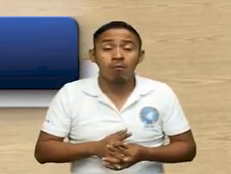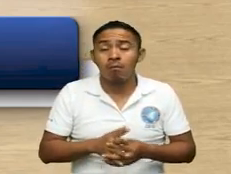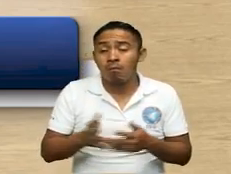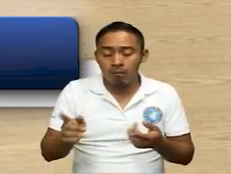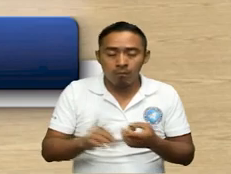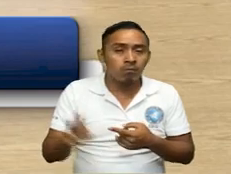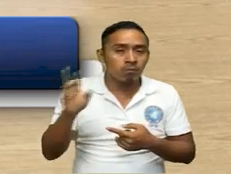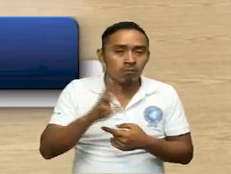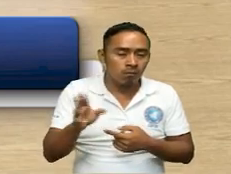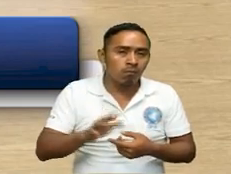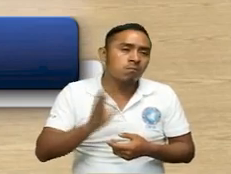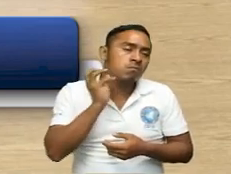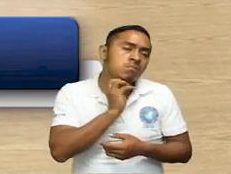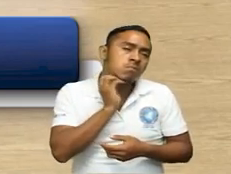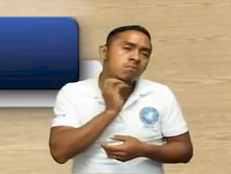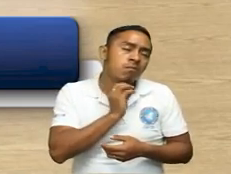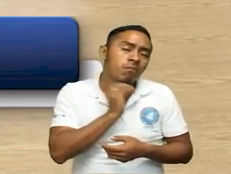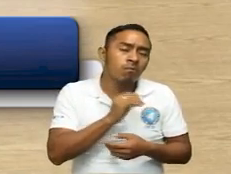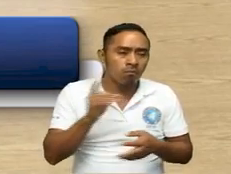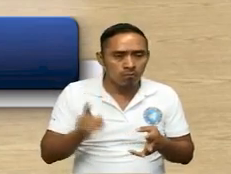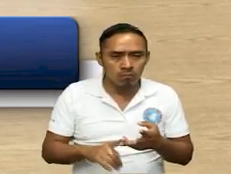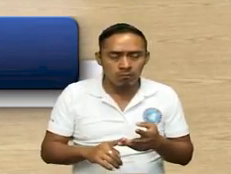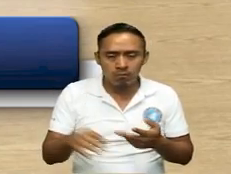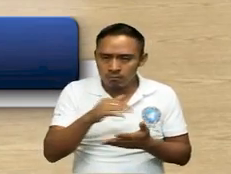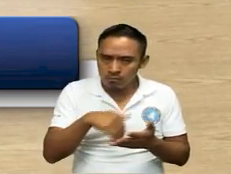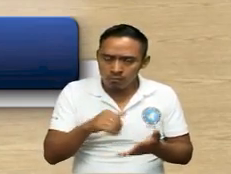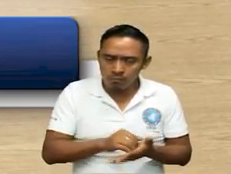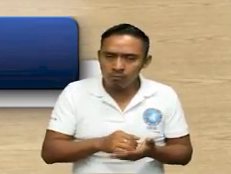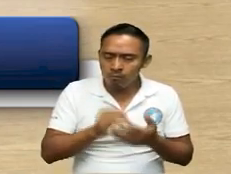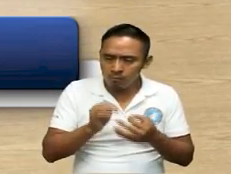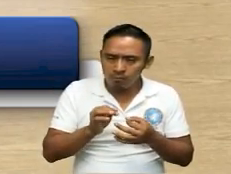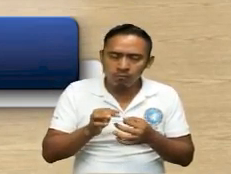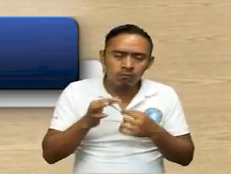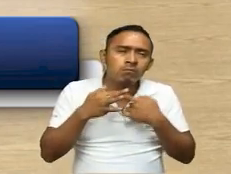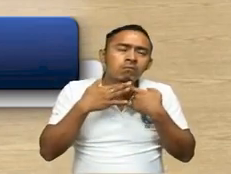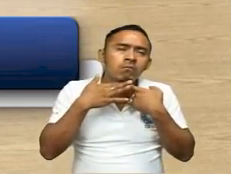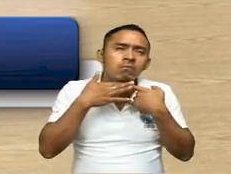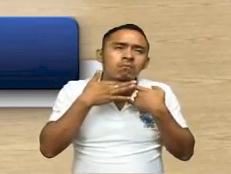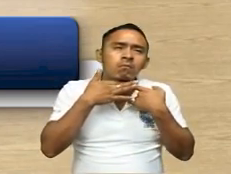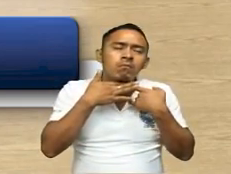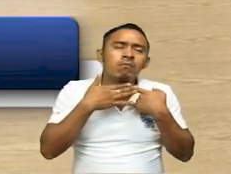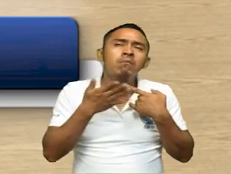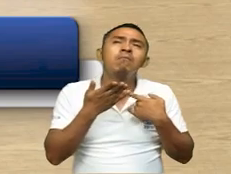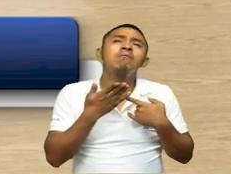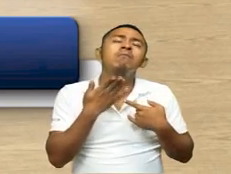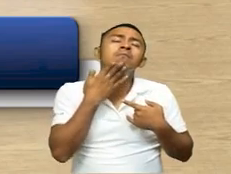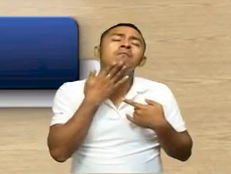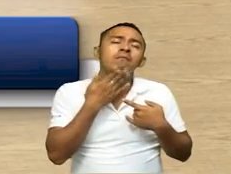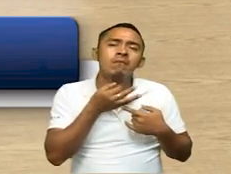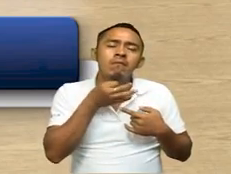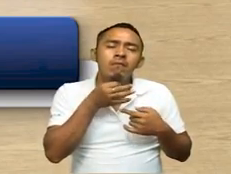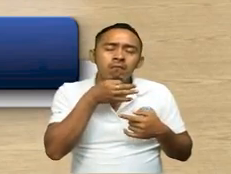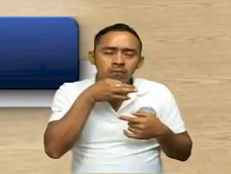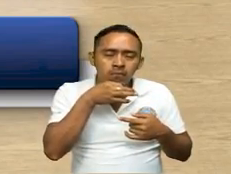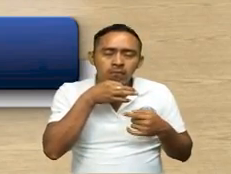rojas, descamativas, con un centro aparentemente sano, es decir, vamos a ver que tiene una plaquita en la barba y que va